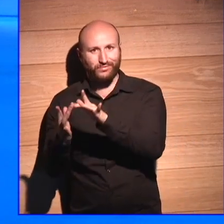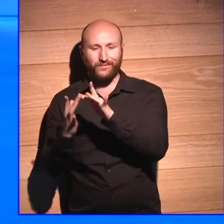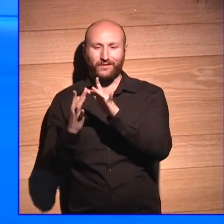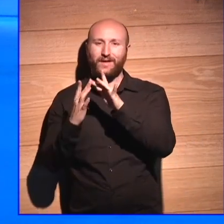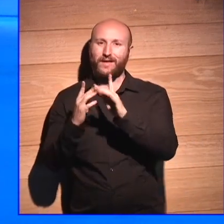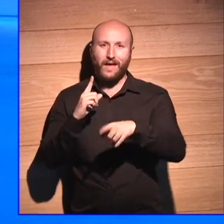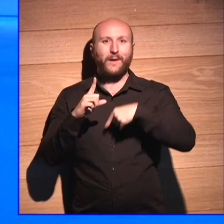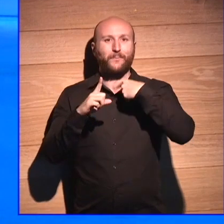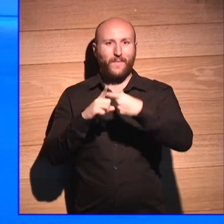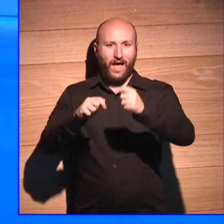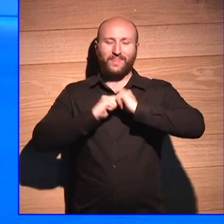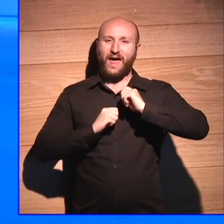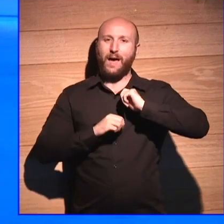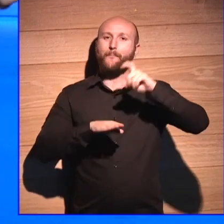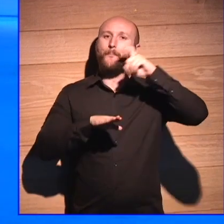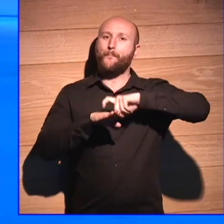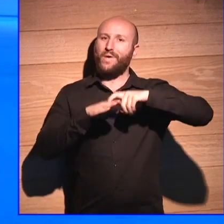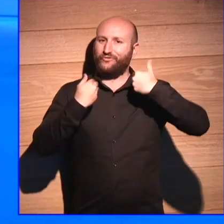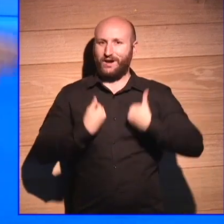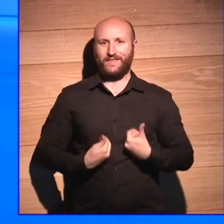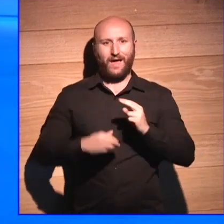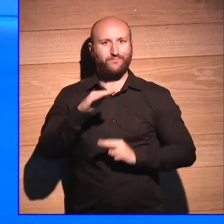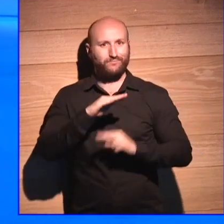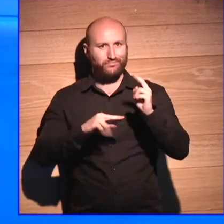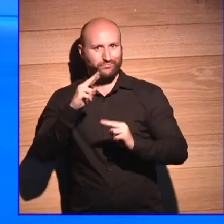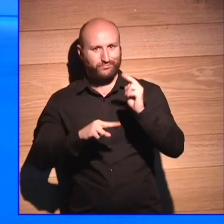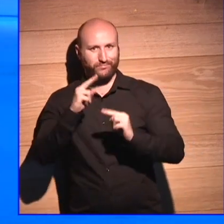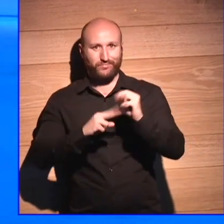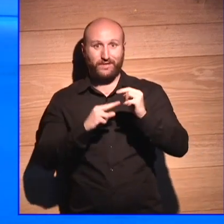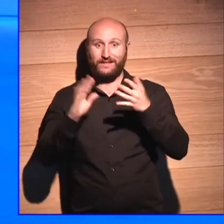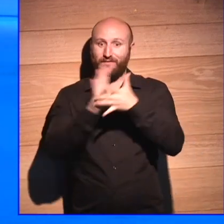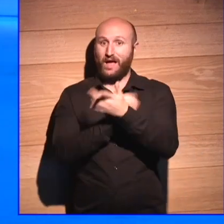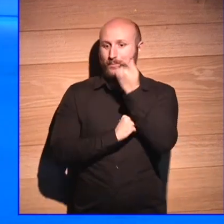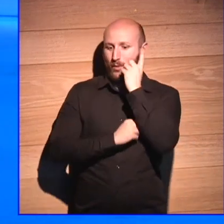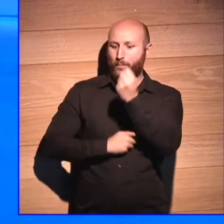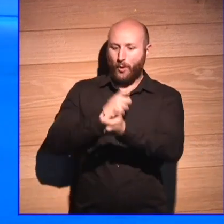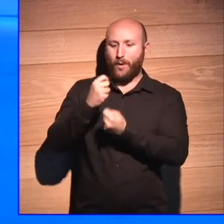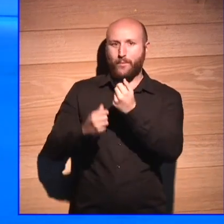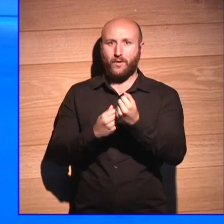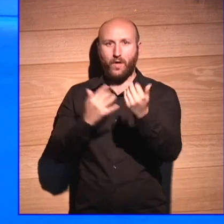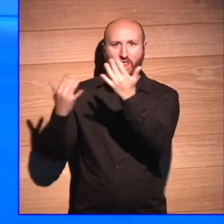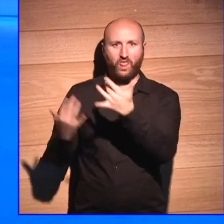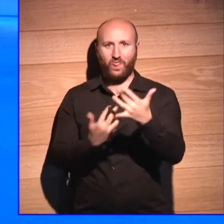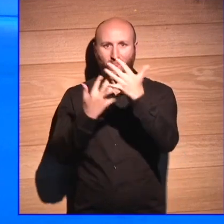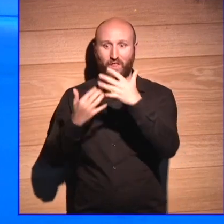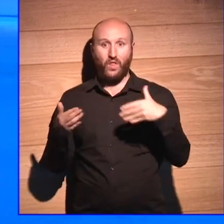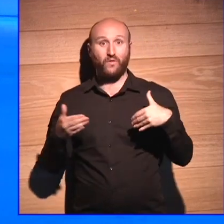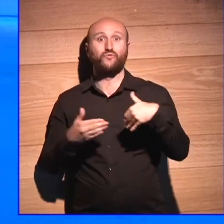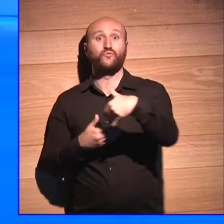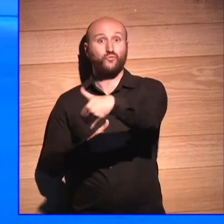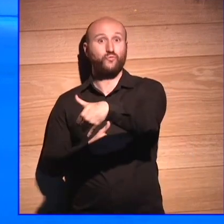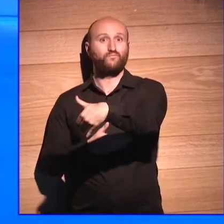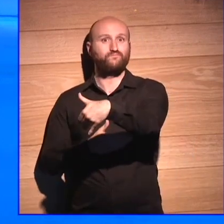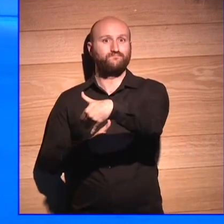modela. Es innegable que los móviles, ¿no?, lo que acabamos de ver, nos están modelando y a la larga acabarán cambiando